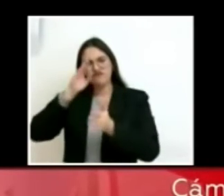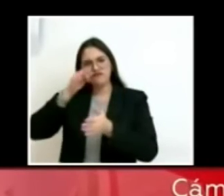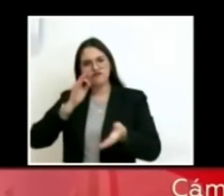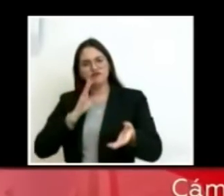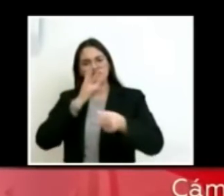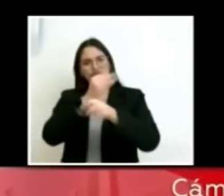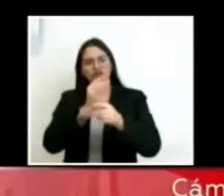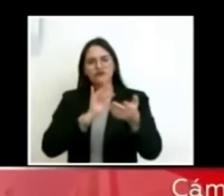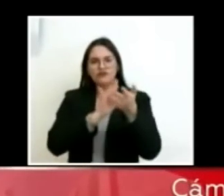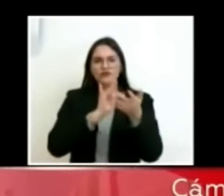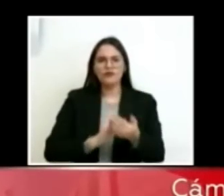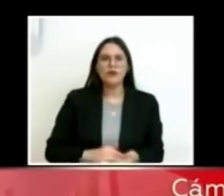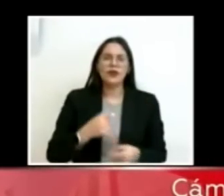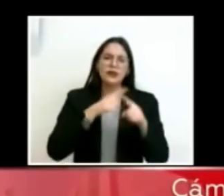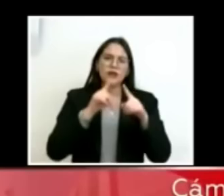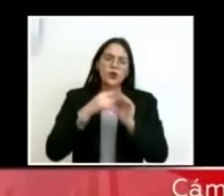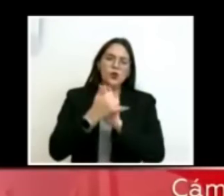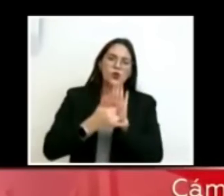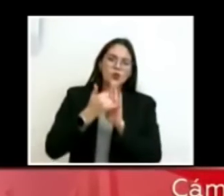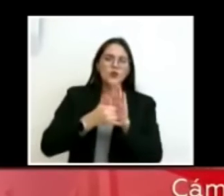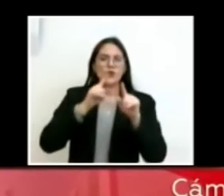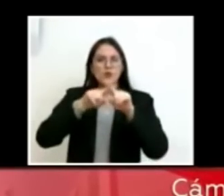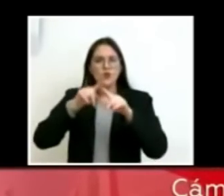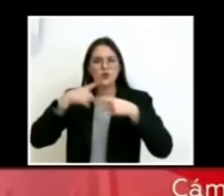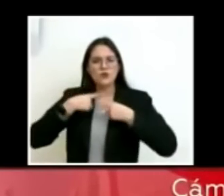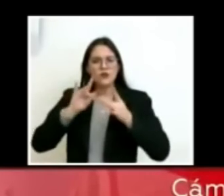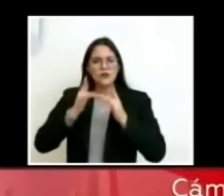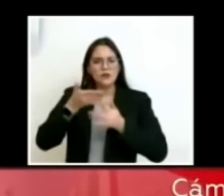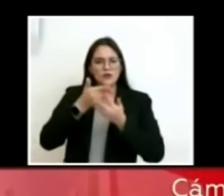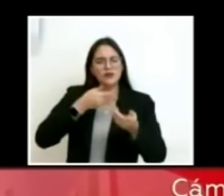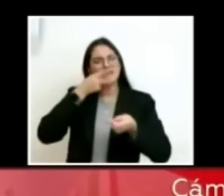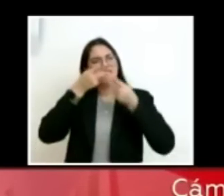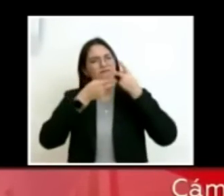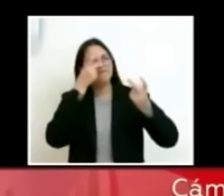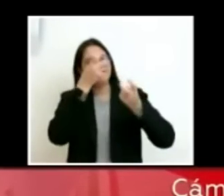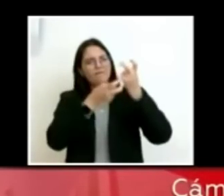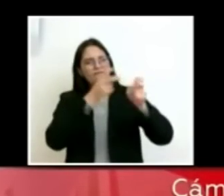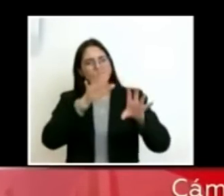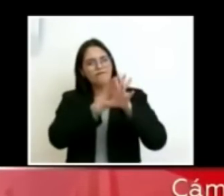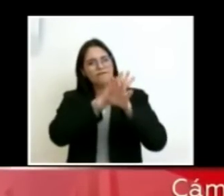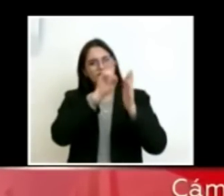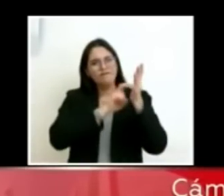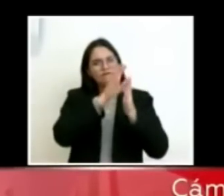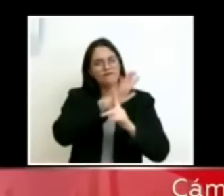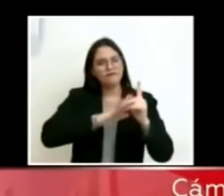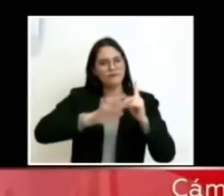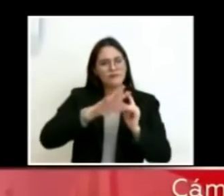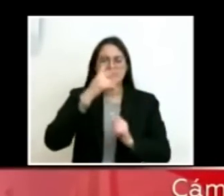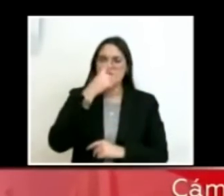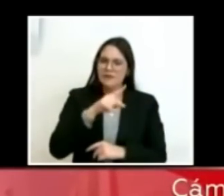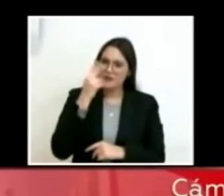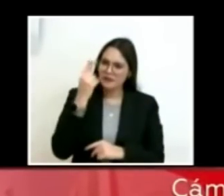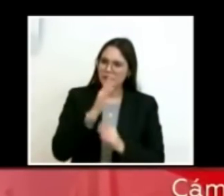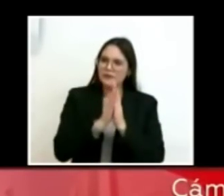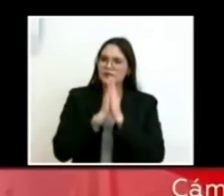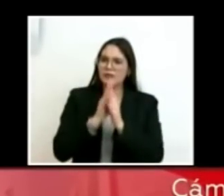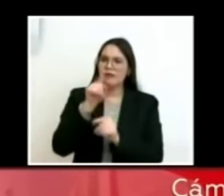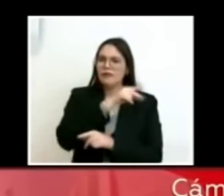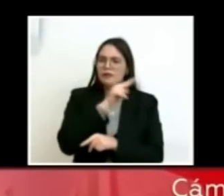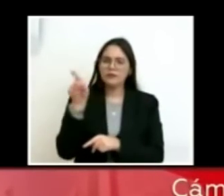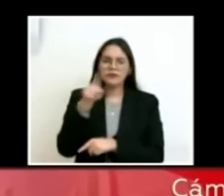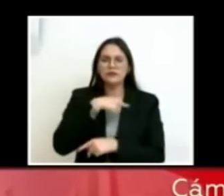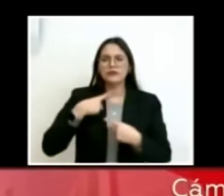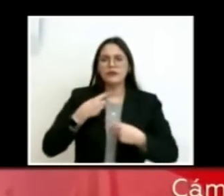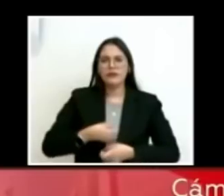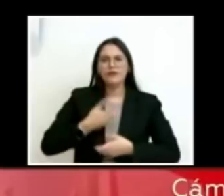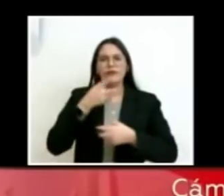ahora, incluso youtubers, influencers y mucha gente está hablando de esta reforma. Mucha gente, pero les exhortamos a que expongan la verdad,